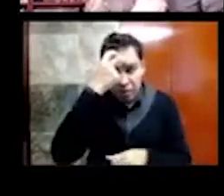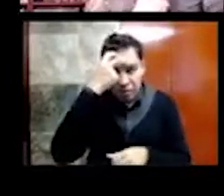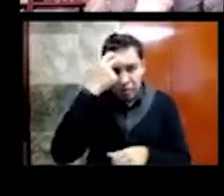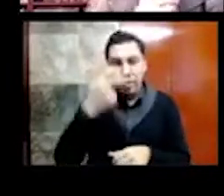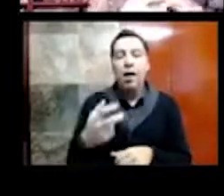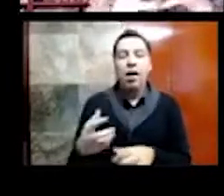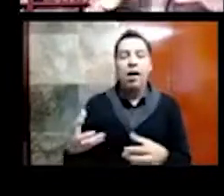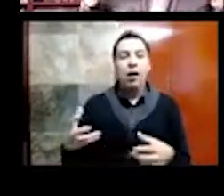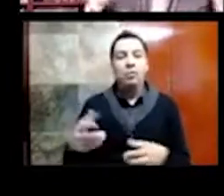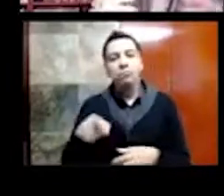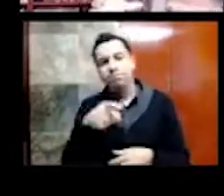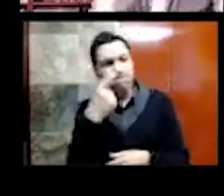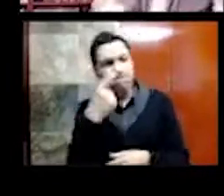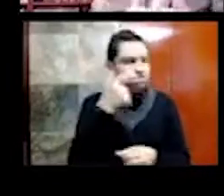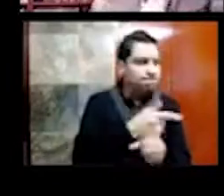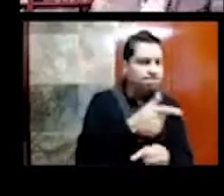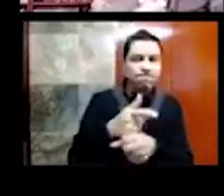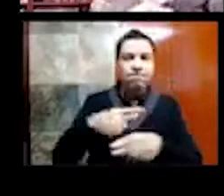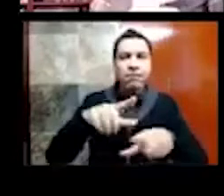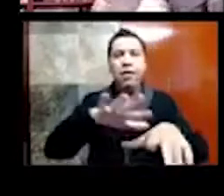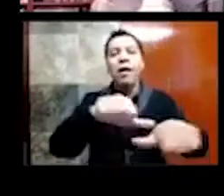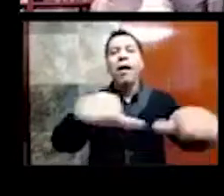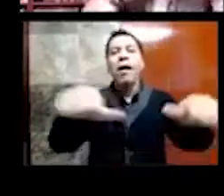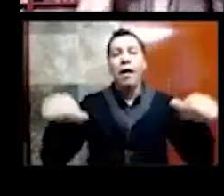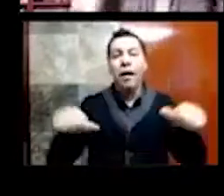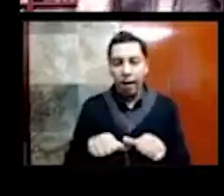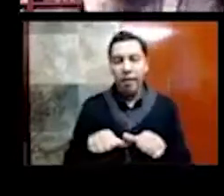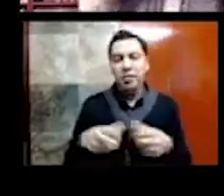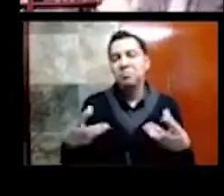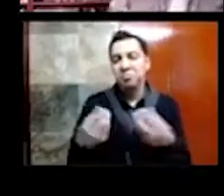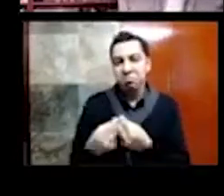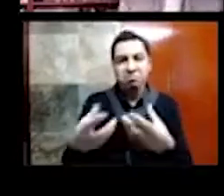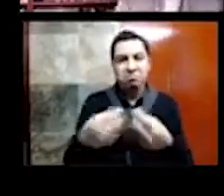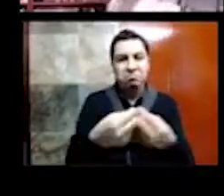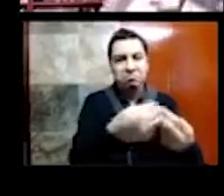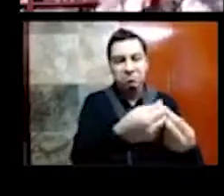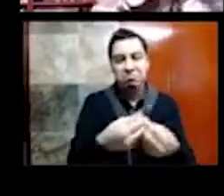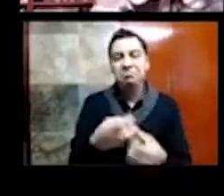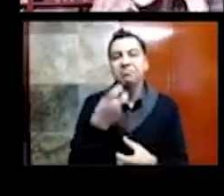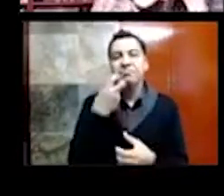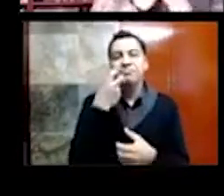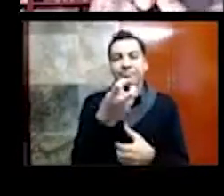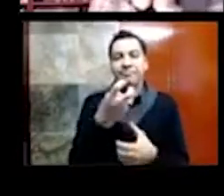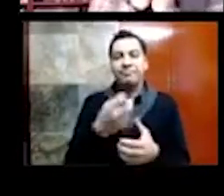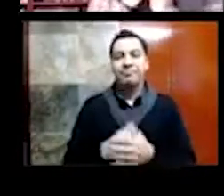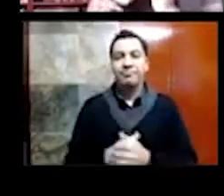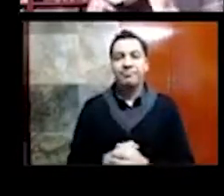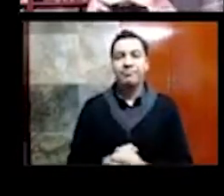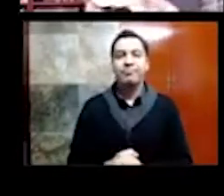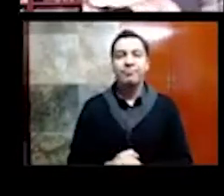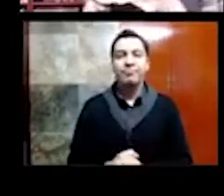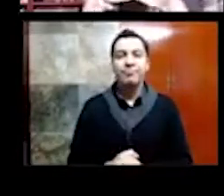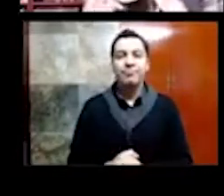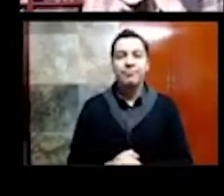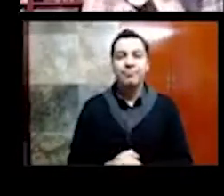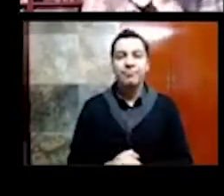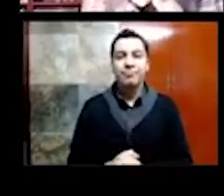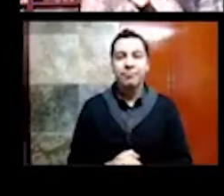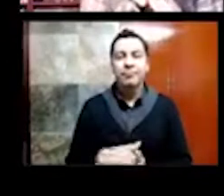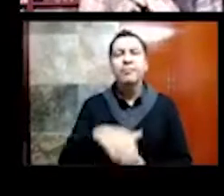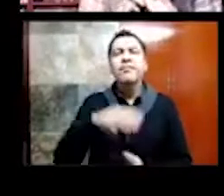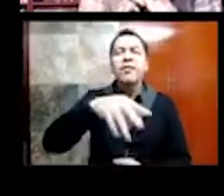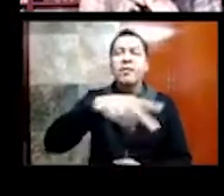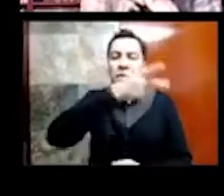Azcapotzalco. Alejandro. Sí, se da esta rivalidad de la que nos habló Anita Garduño. Sí, perdón. Y